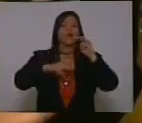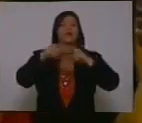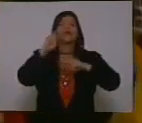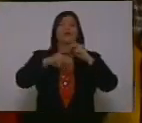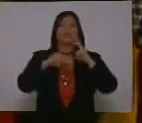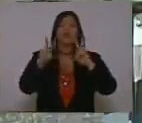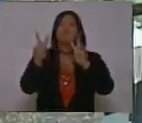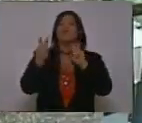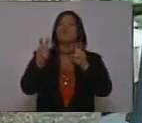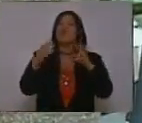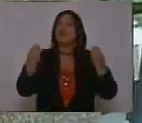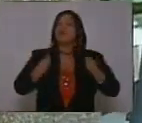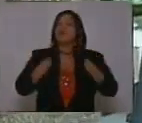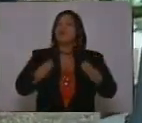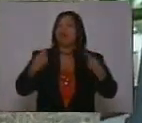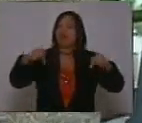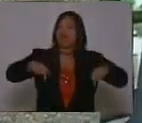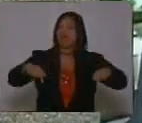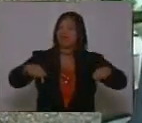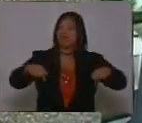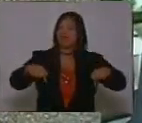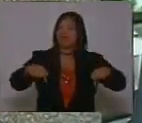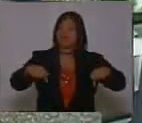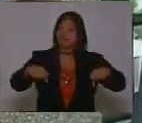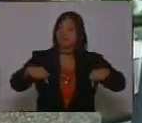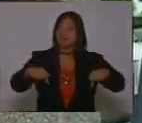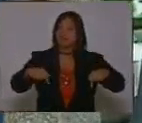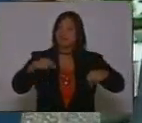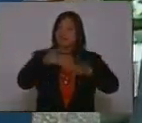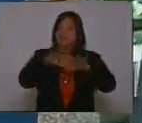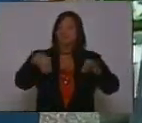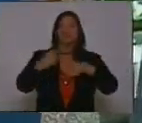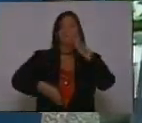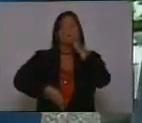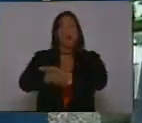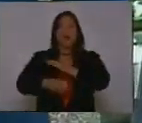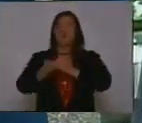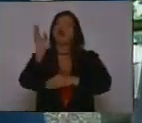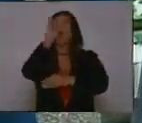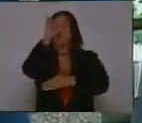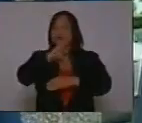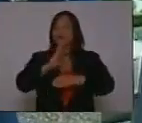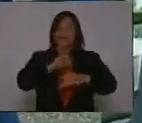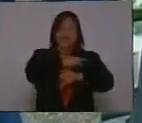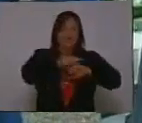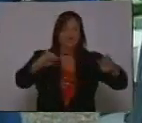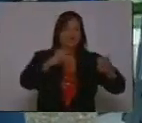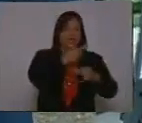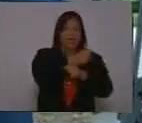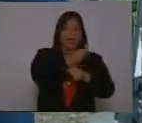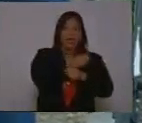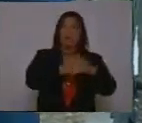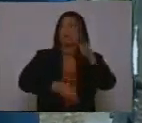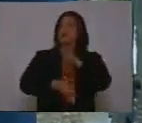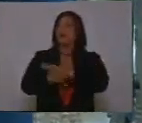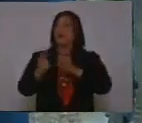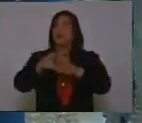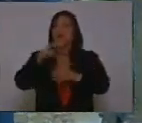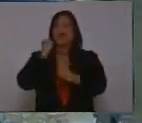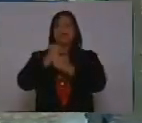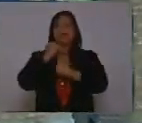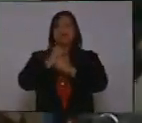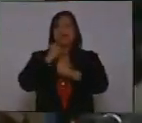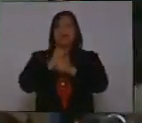una nueva vida. ¿Dónde voy a regresar a mi país? Voy a regresar a mi país y no voy a trabajar en